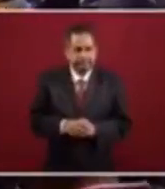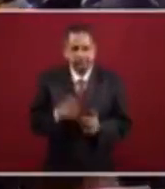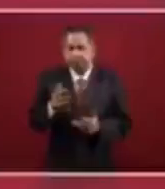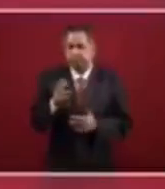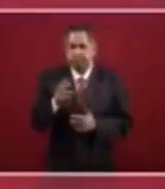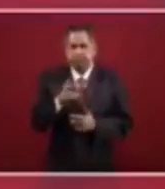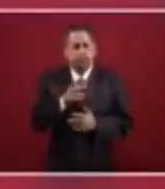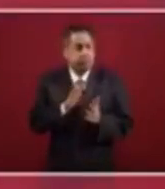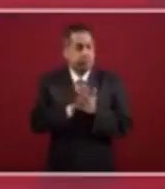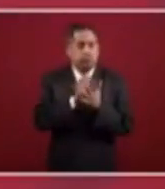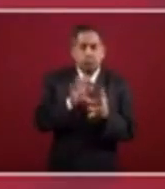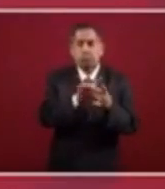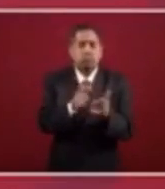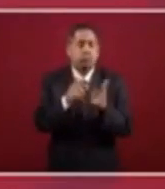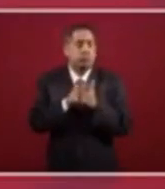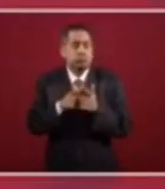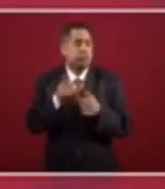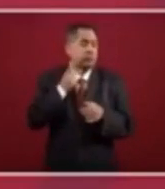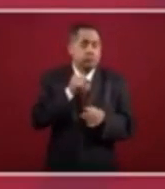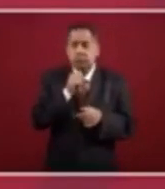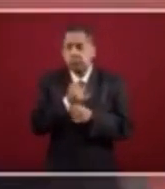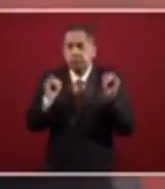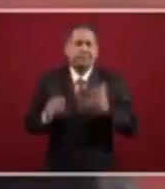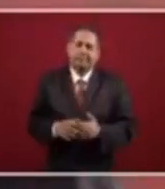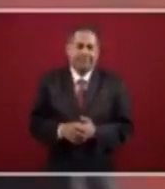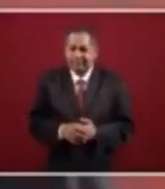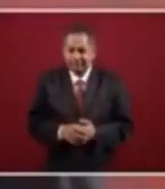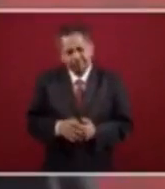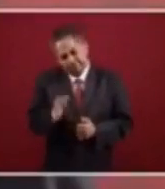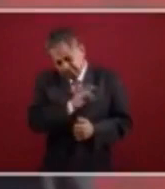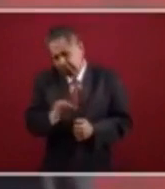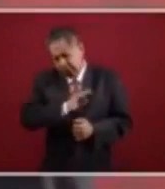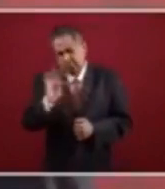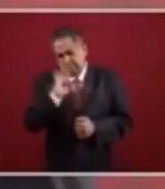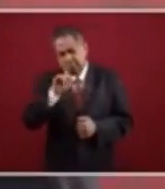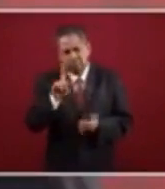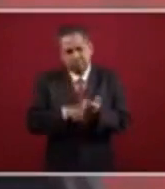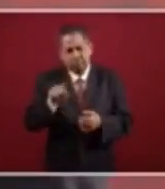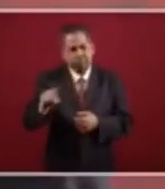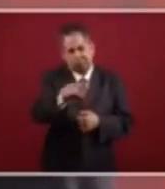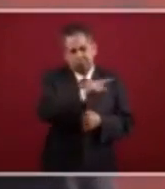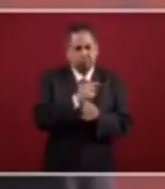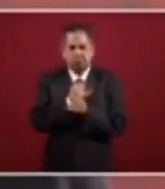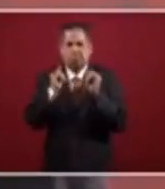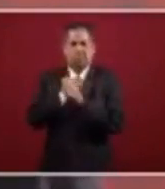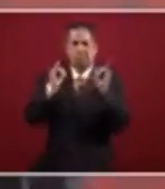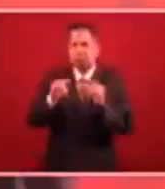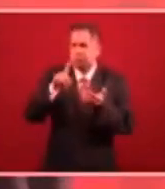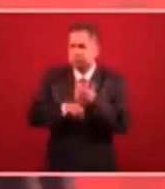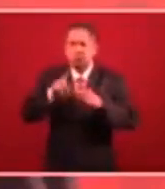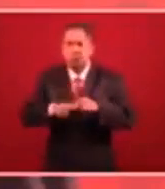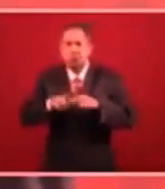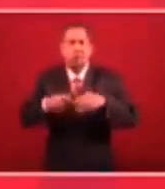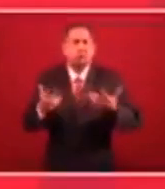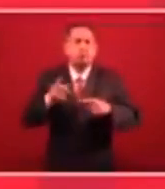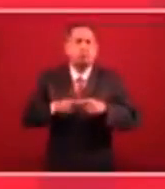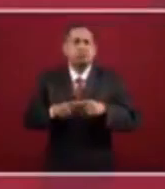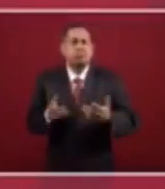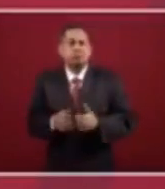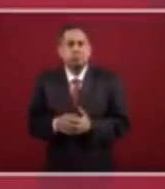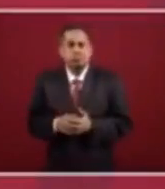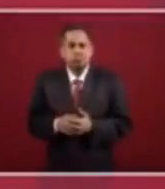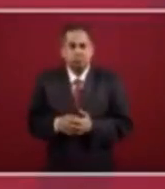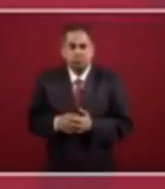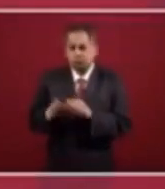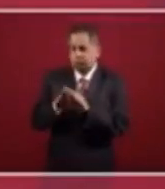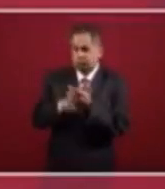no tenemos partido, somos independientes, puede ser que haya, ¿sí?, quienes actúen